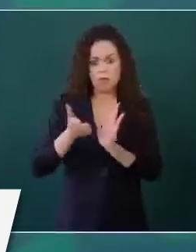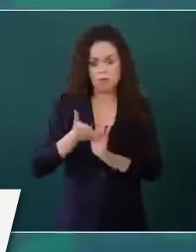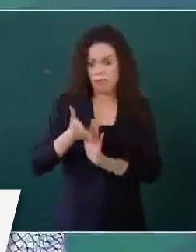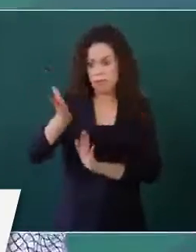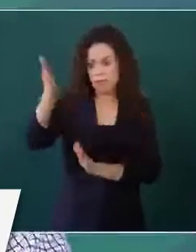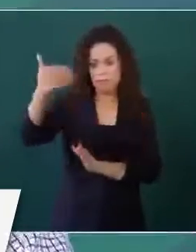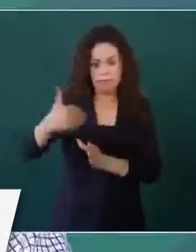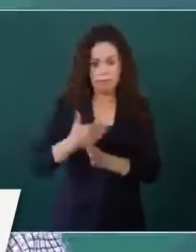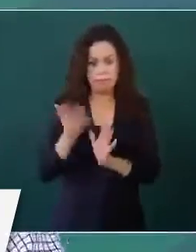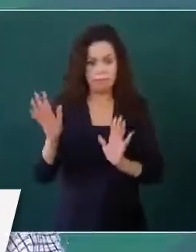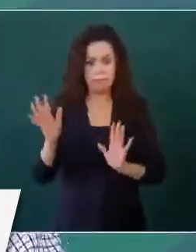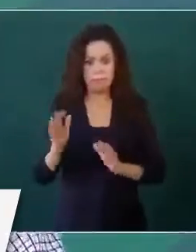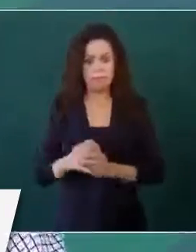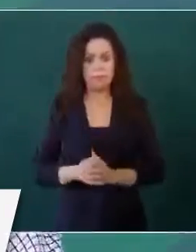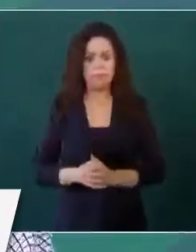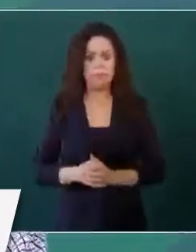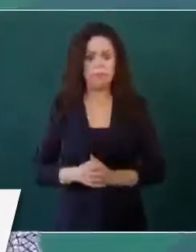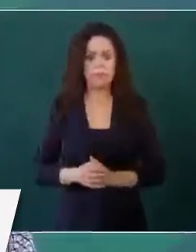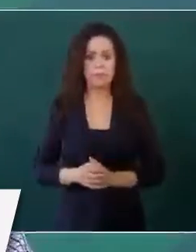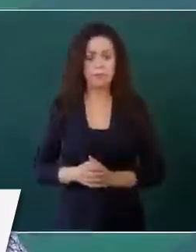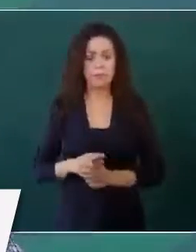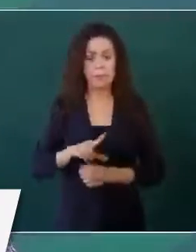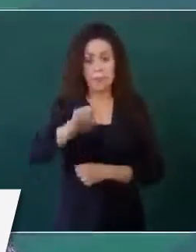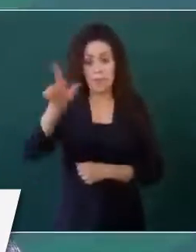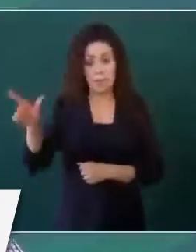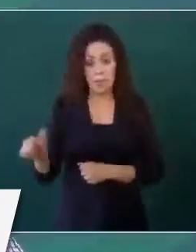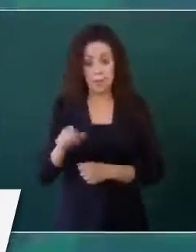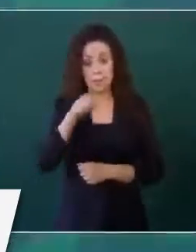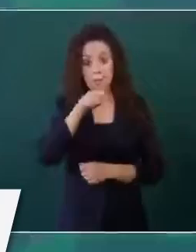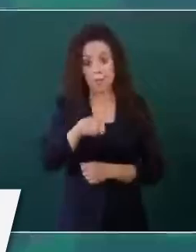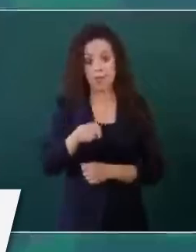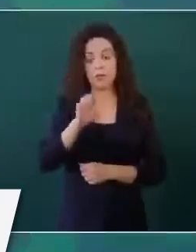Su compadre Porfirio Díaz le siguió,